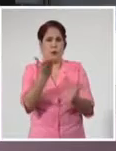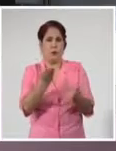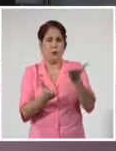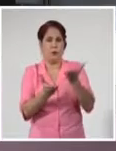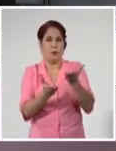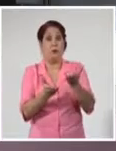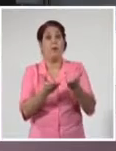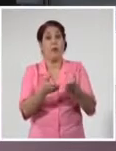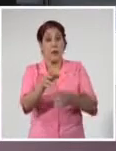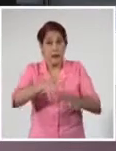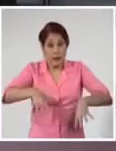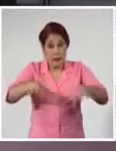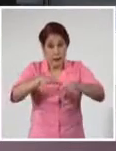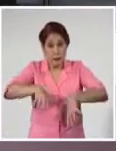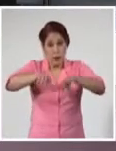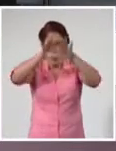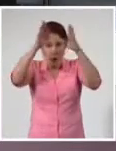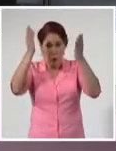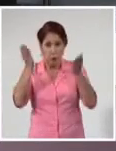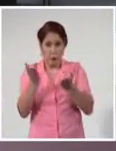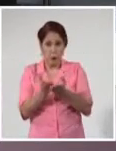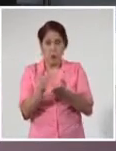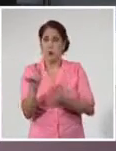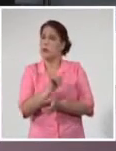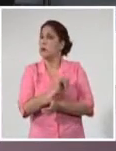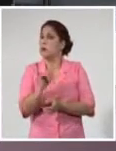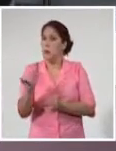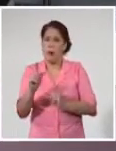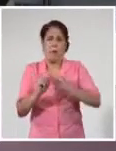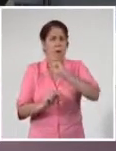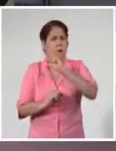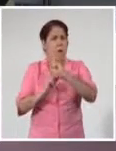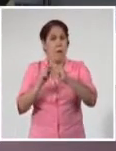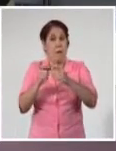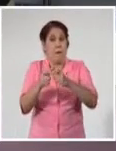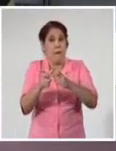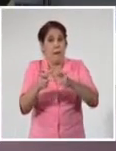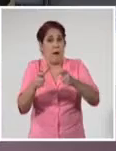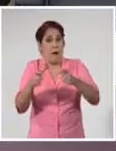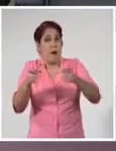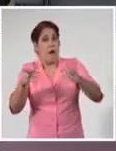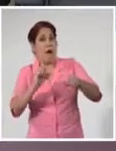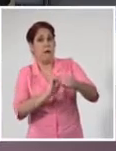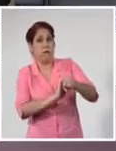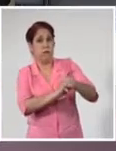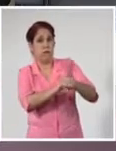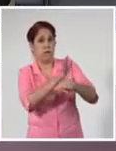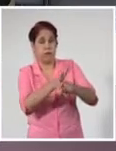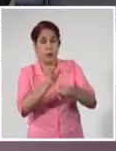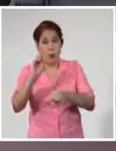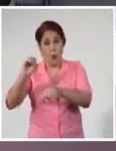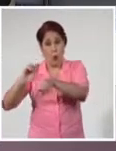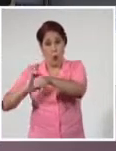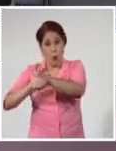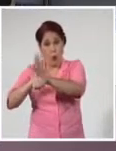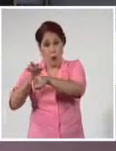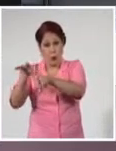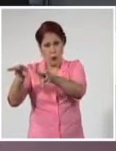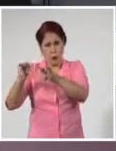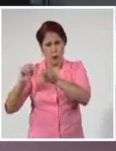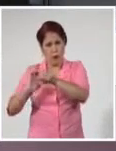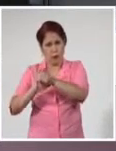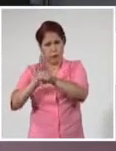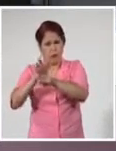en el contexto mundial, lamentablemente, la tendencia es al aumento de los contagios y Omicron, catalogada por la